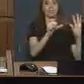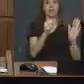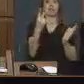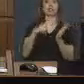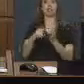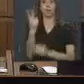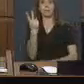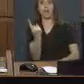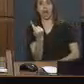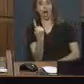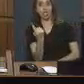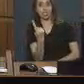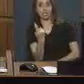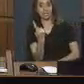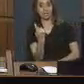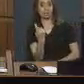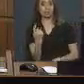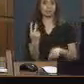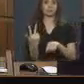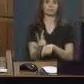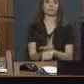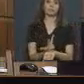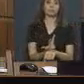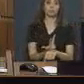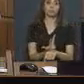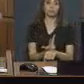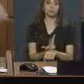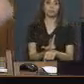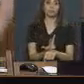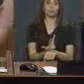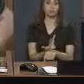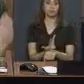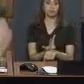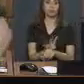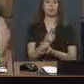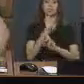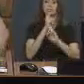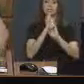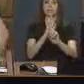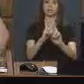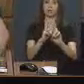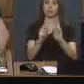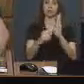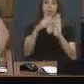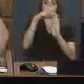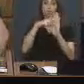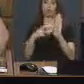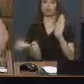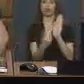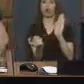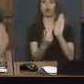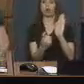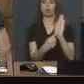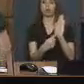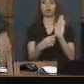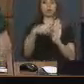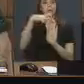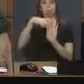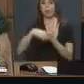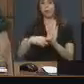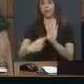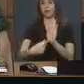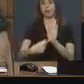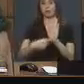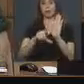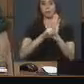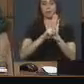2011. Y desgraciadamente tenemos que responderlo críticamente. Este proyecto no está a